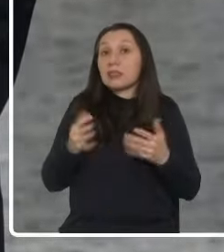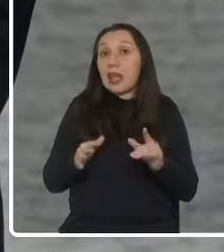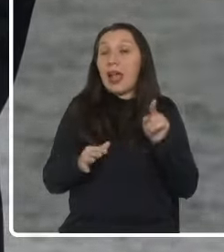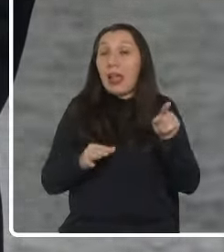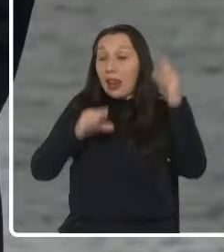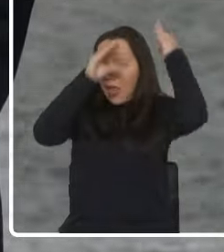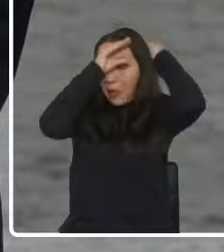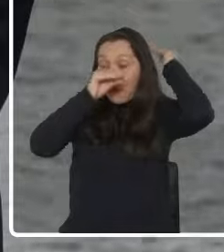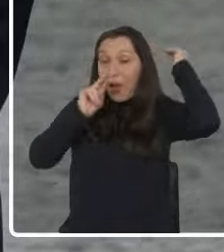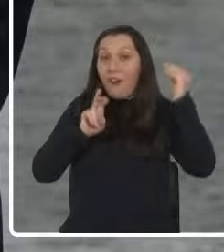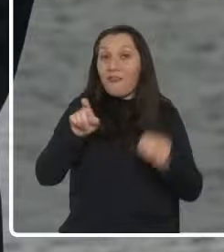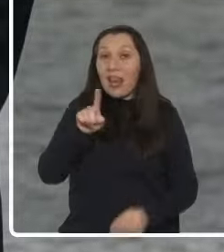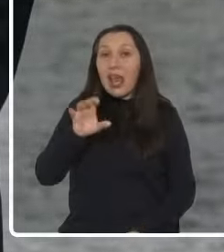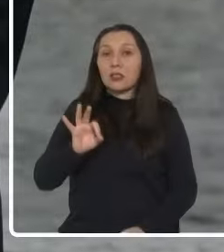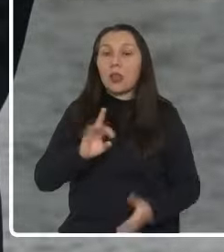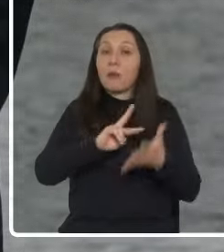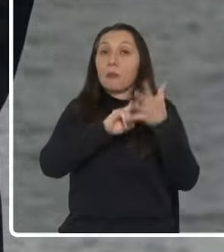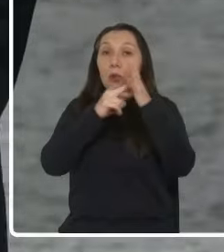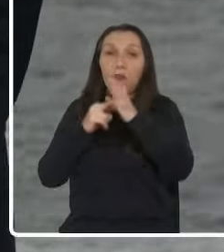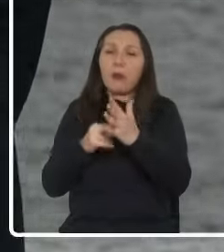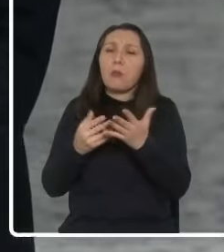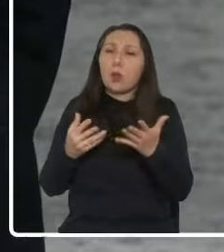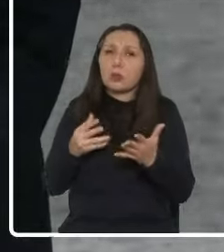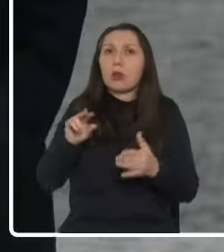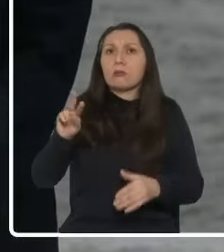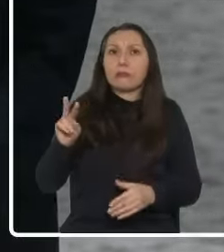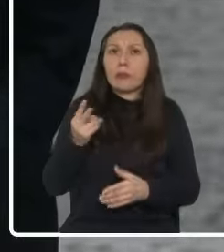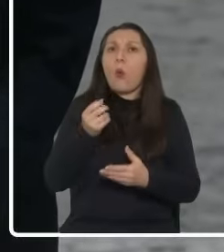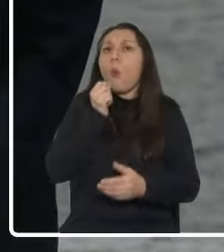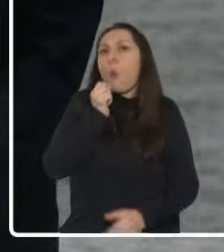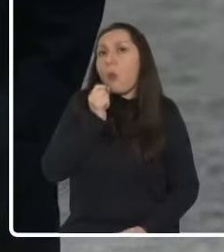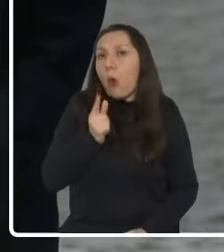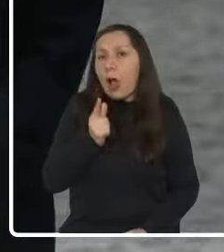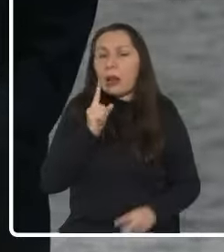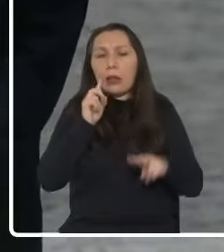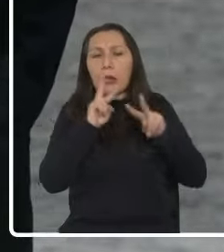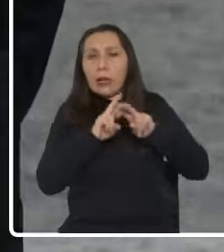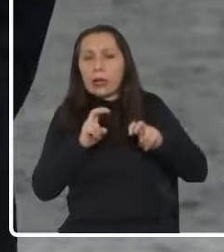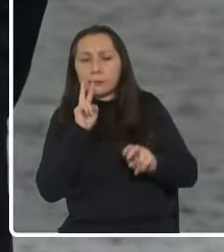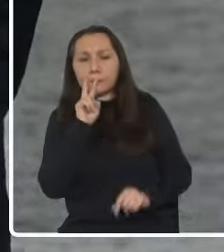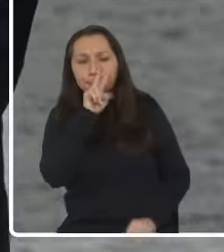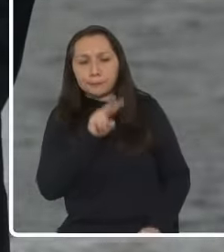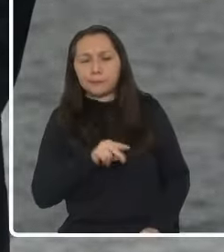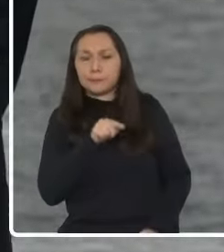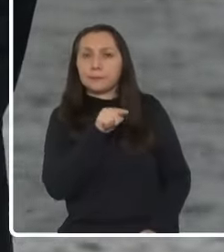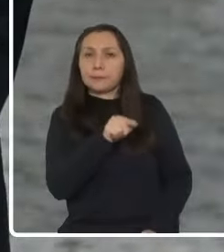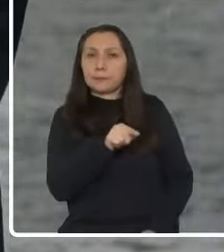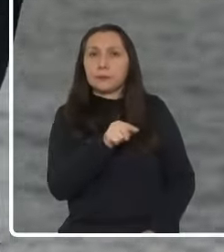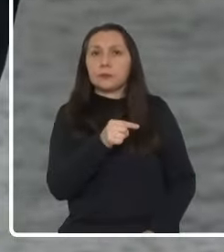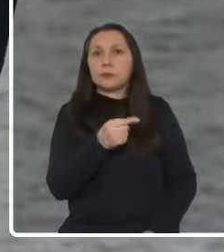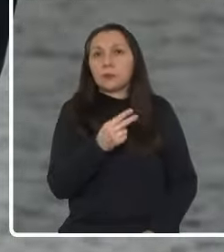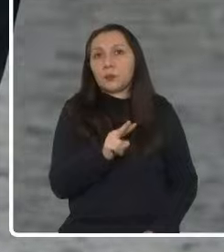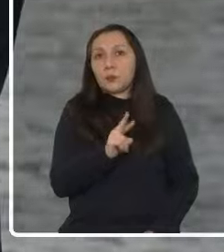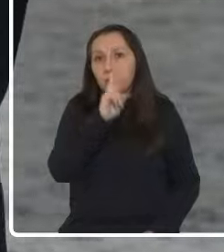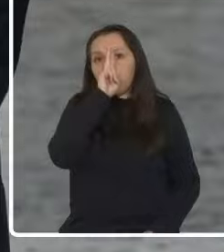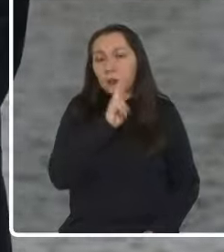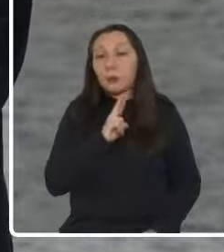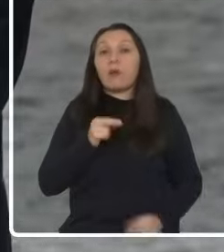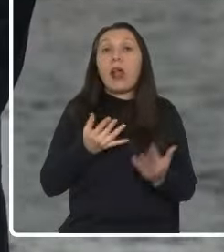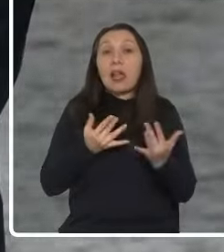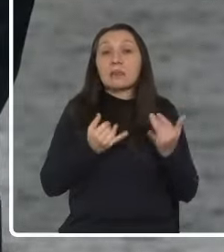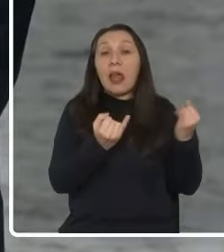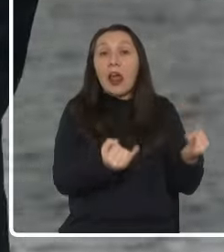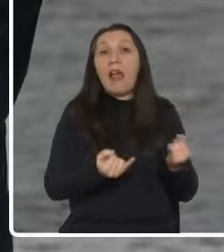el embajador Velasco protagoniza una polémica, por eso queríamos saber qué tipo de análisis podría hacerse respecto a su figura, porque usted dice va a